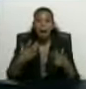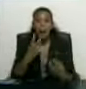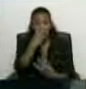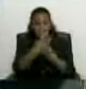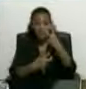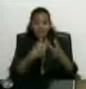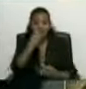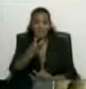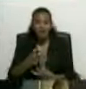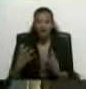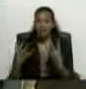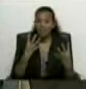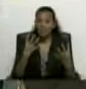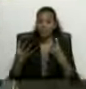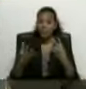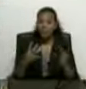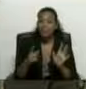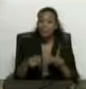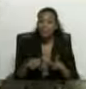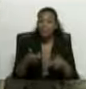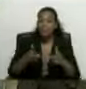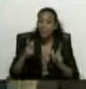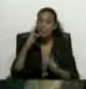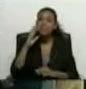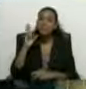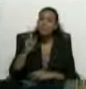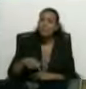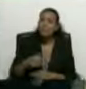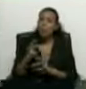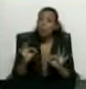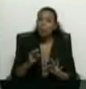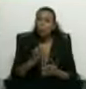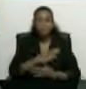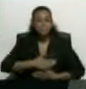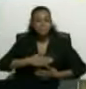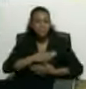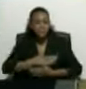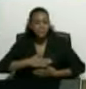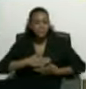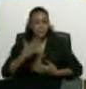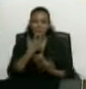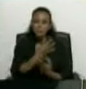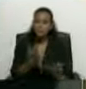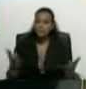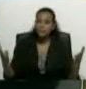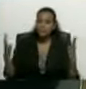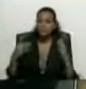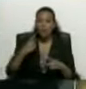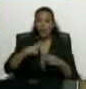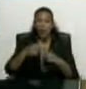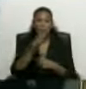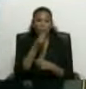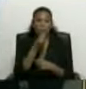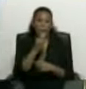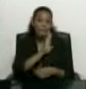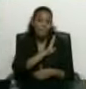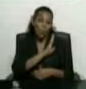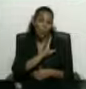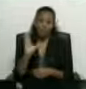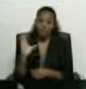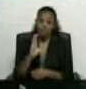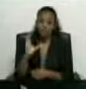visitados en la feria, debido a que permite también degustar la diversidad de los platos caraqueños. En este